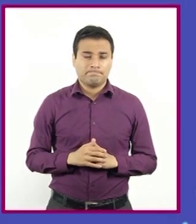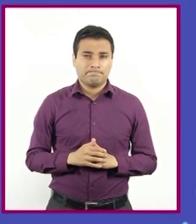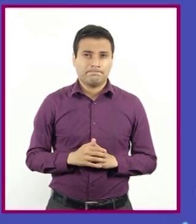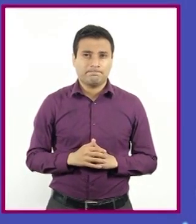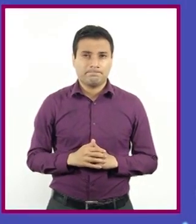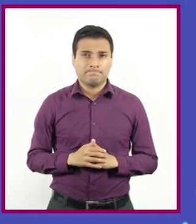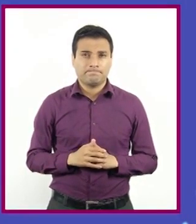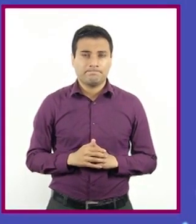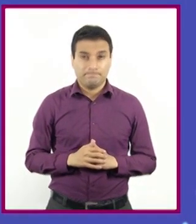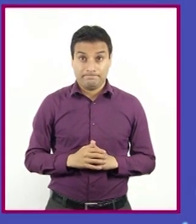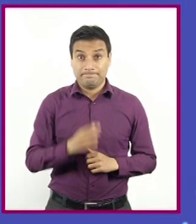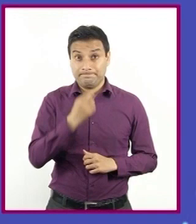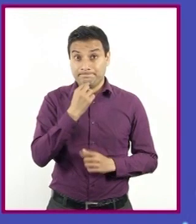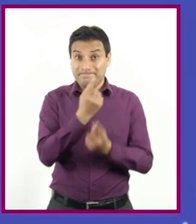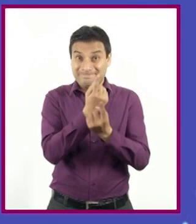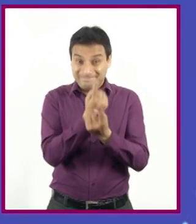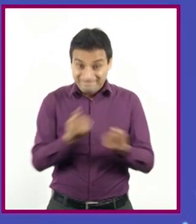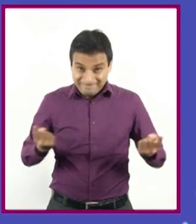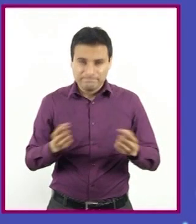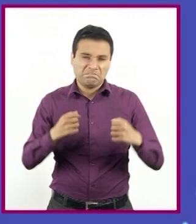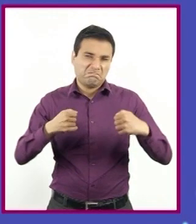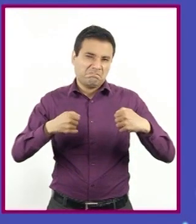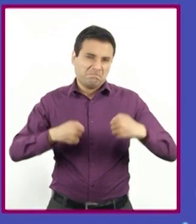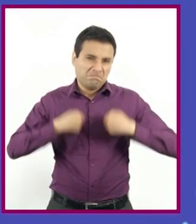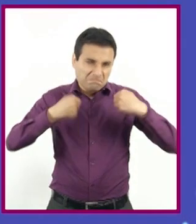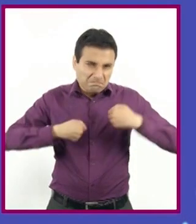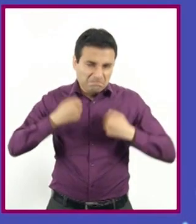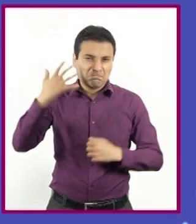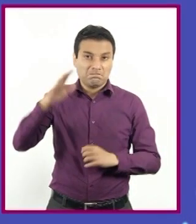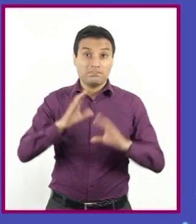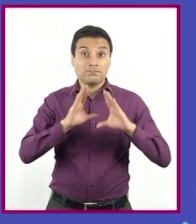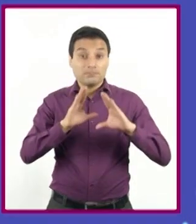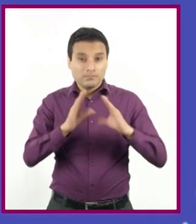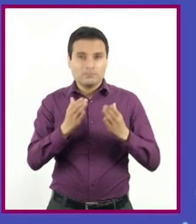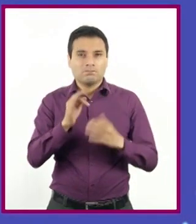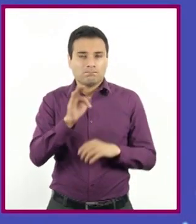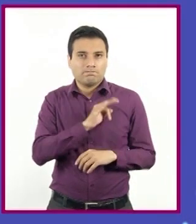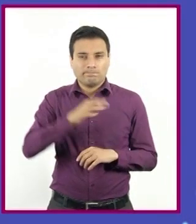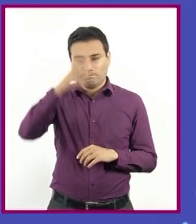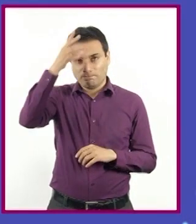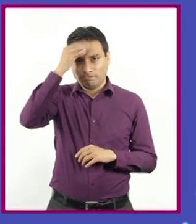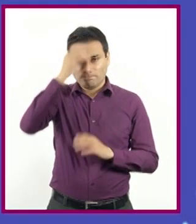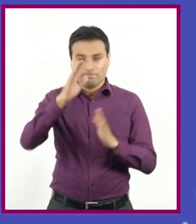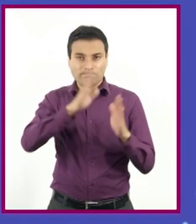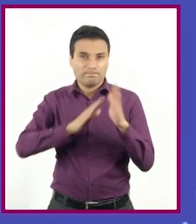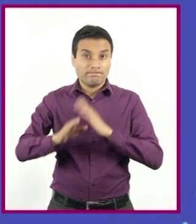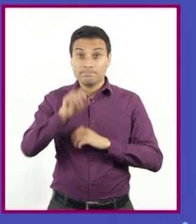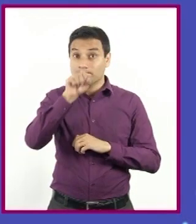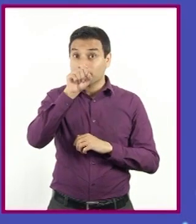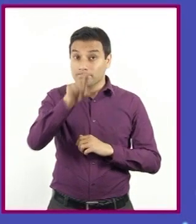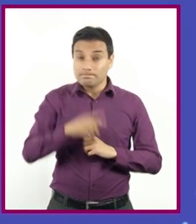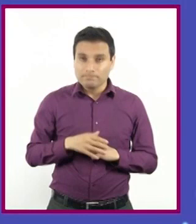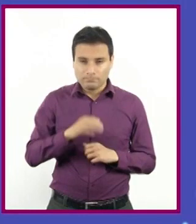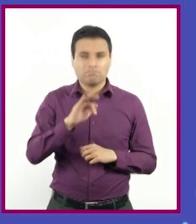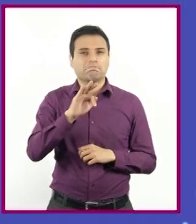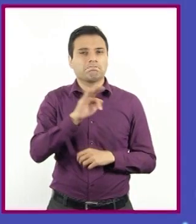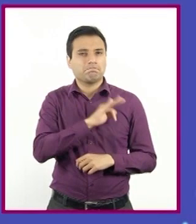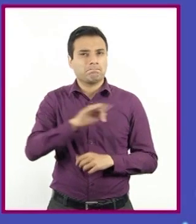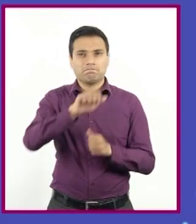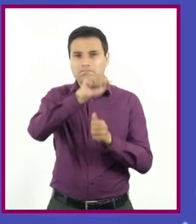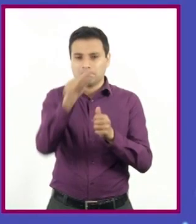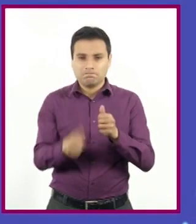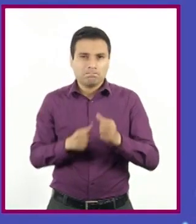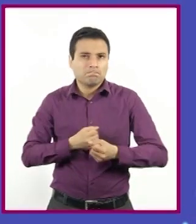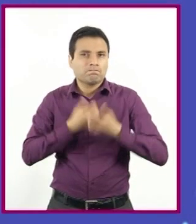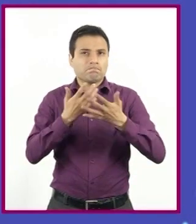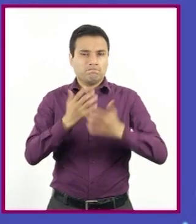los capoeiristas de todas las edades a defenderse, les permite aprovechar su vena artística para